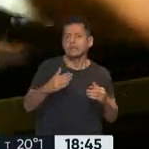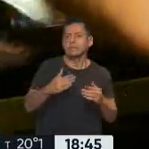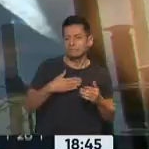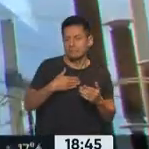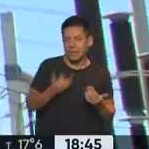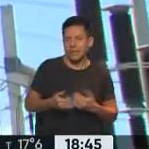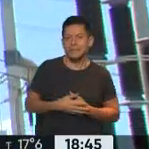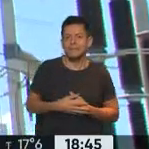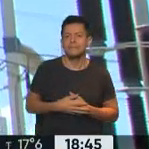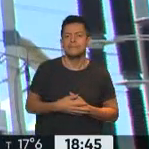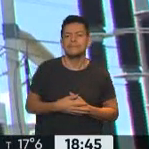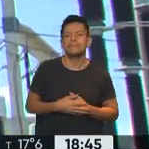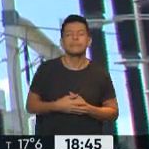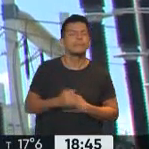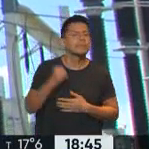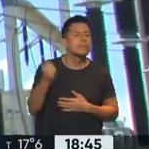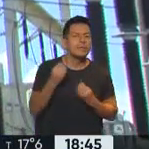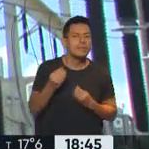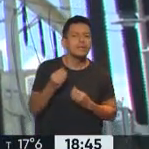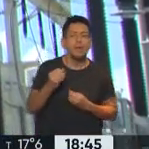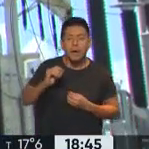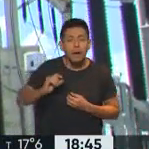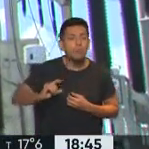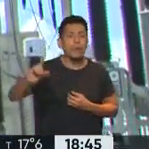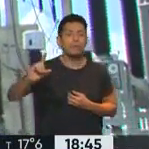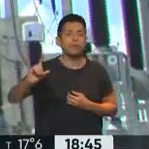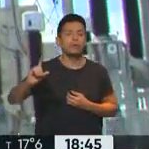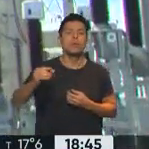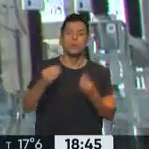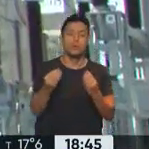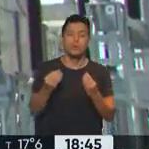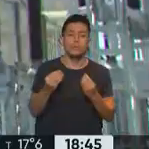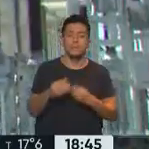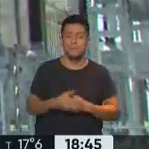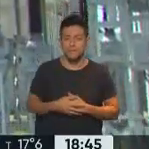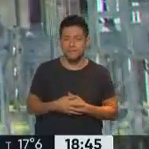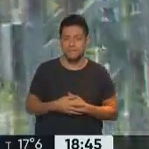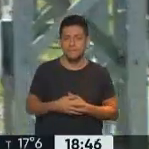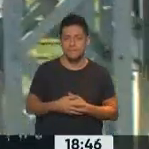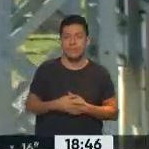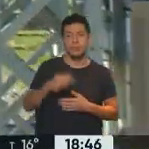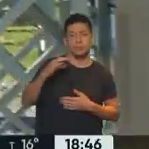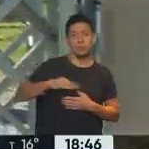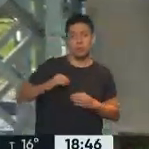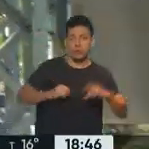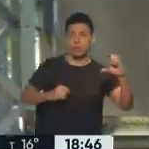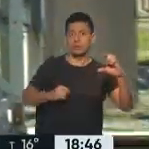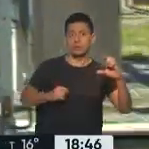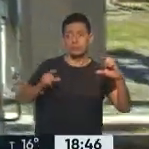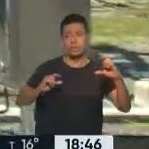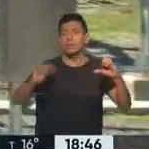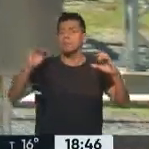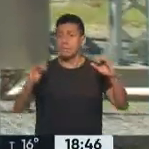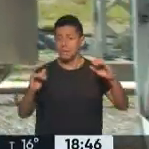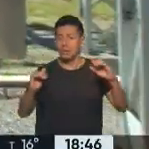que es importante remarcar es que todo aumento tiene que ser por debajo de los aumentos salariales, hasta el 80%